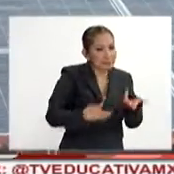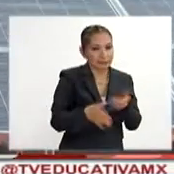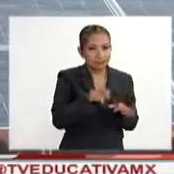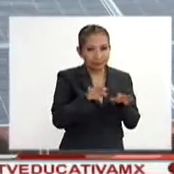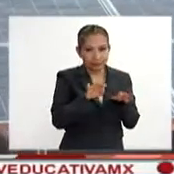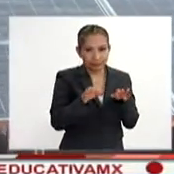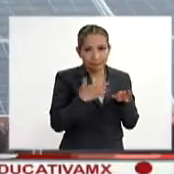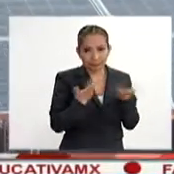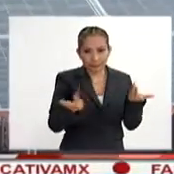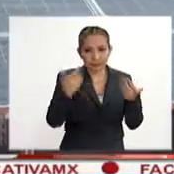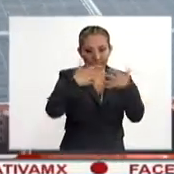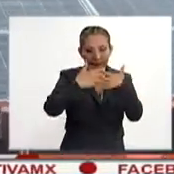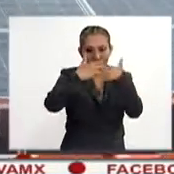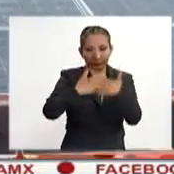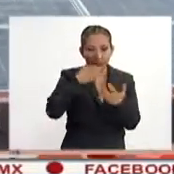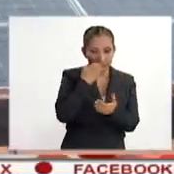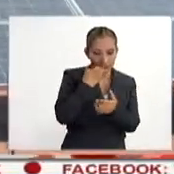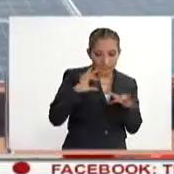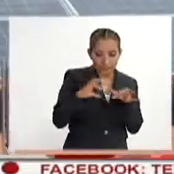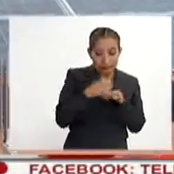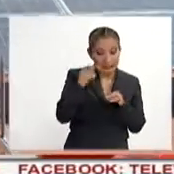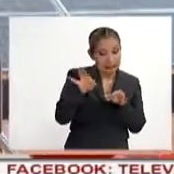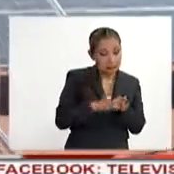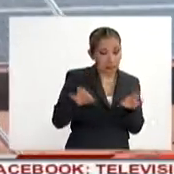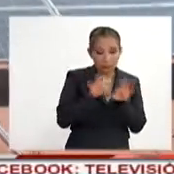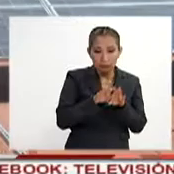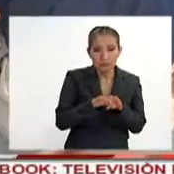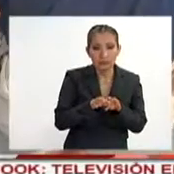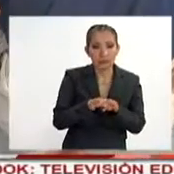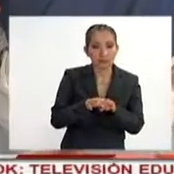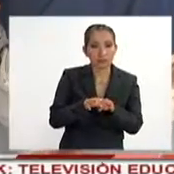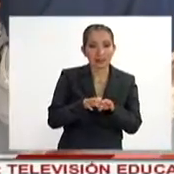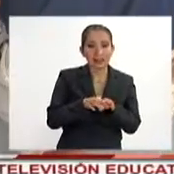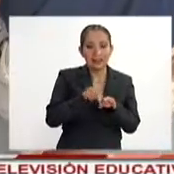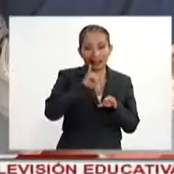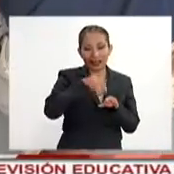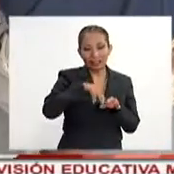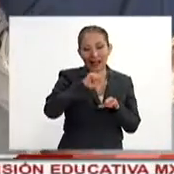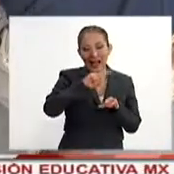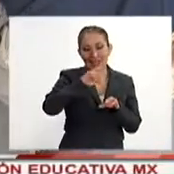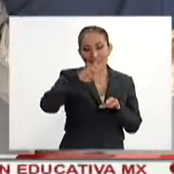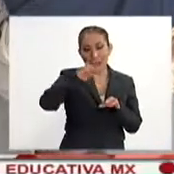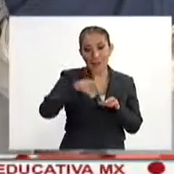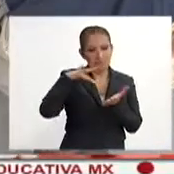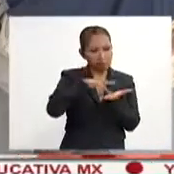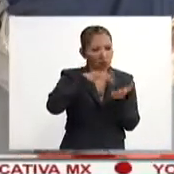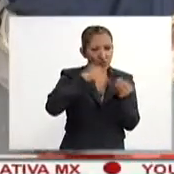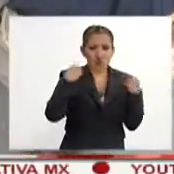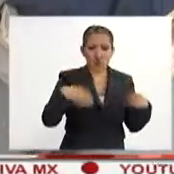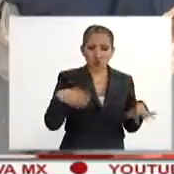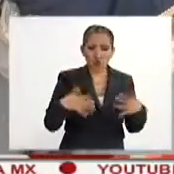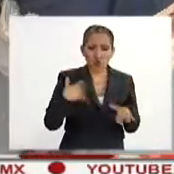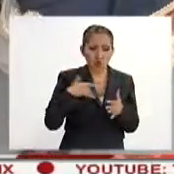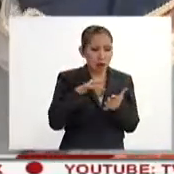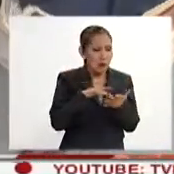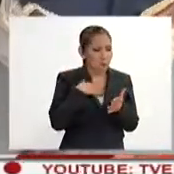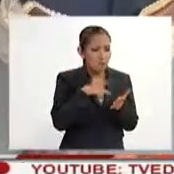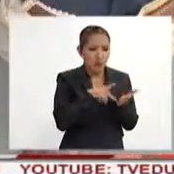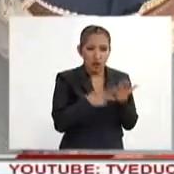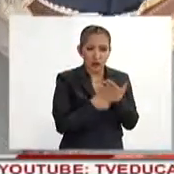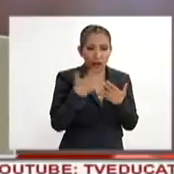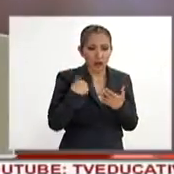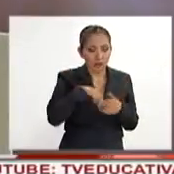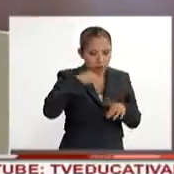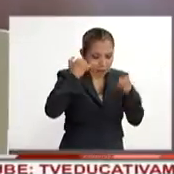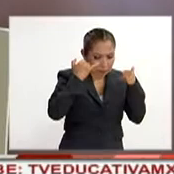Academia Industria, ¿no? Esa es la parte importante. En el INADE nos ha apoyado mucho. en el sentido de lo que es para